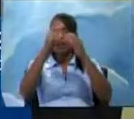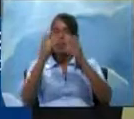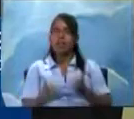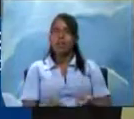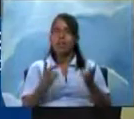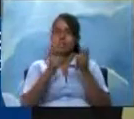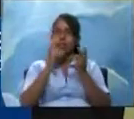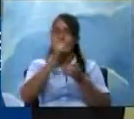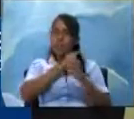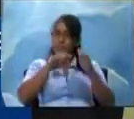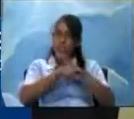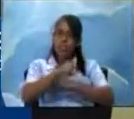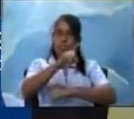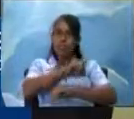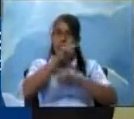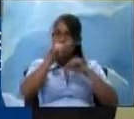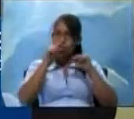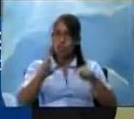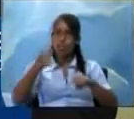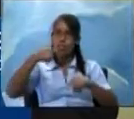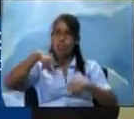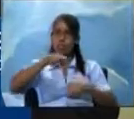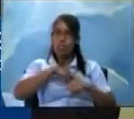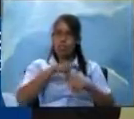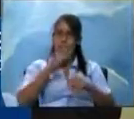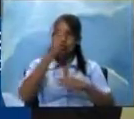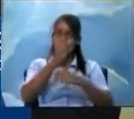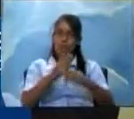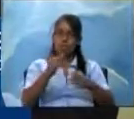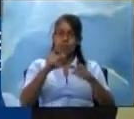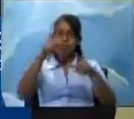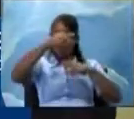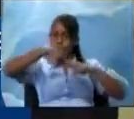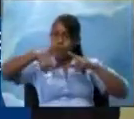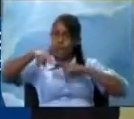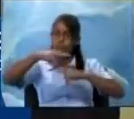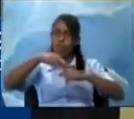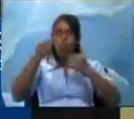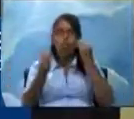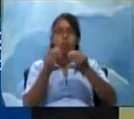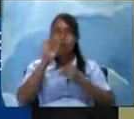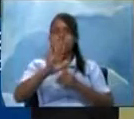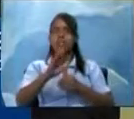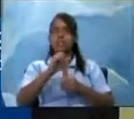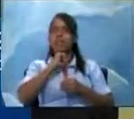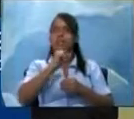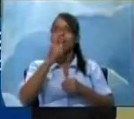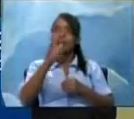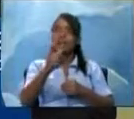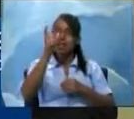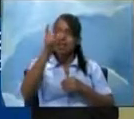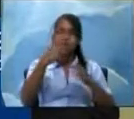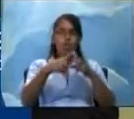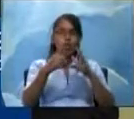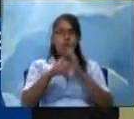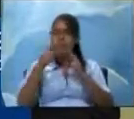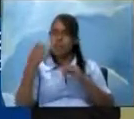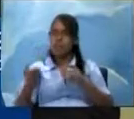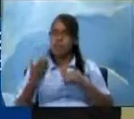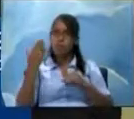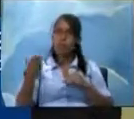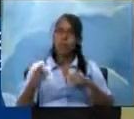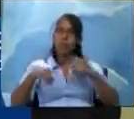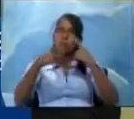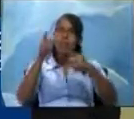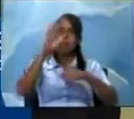la vida dentro de nuestro medio entorno. ¿Cómo así? Es que hay que hacer cosas